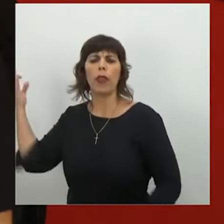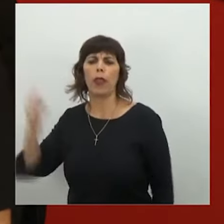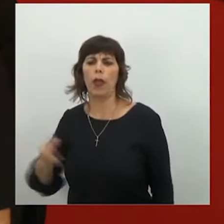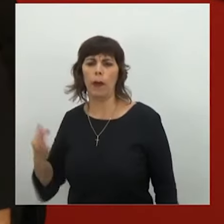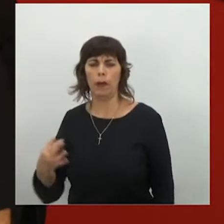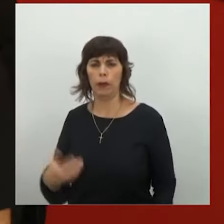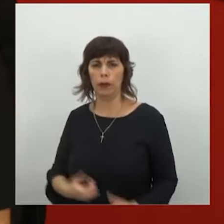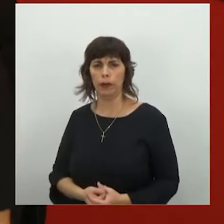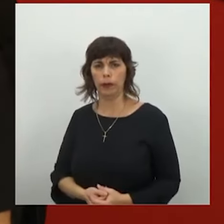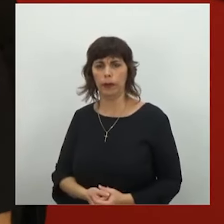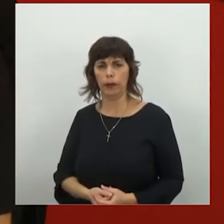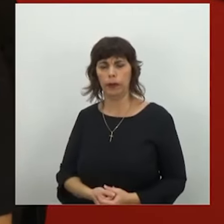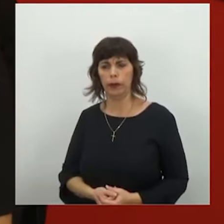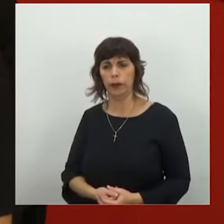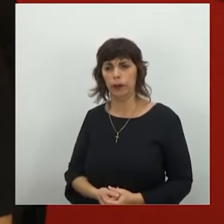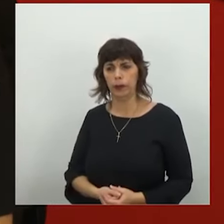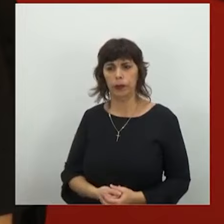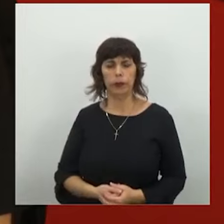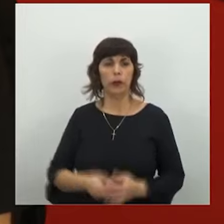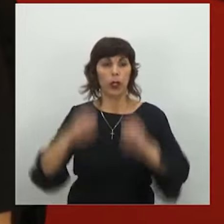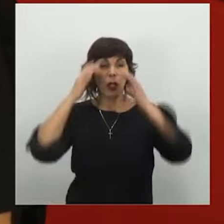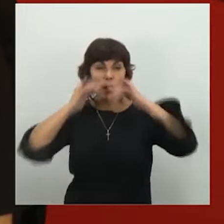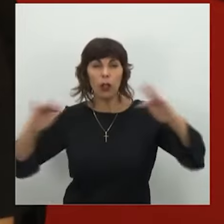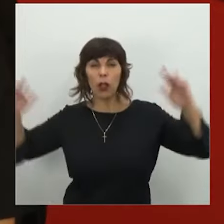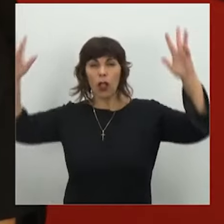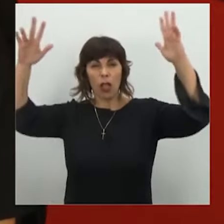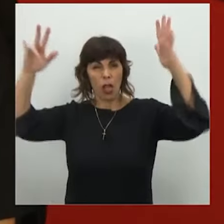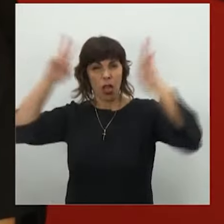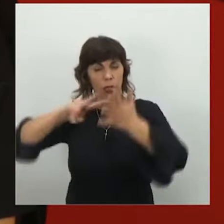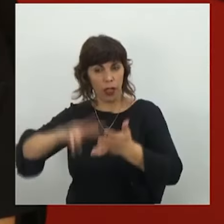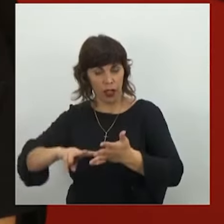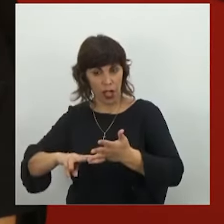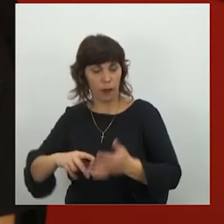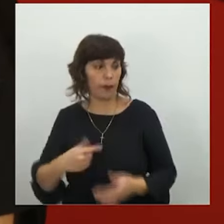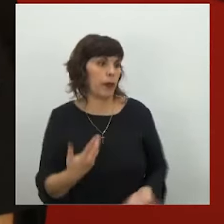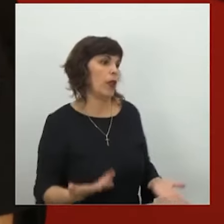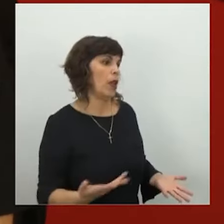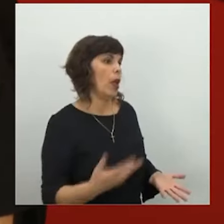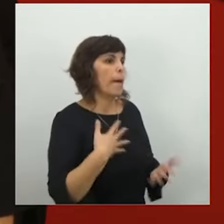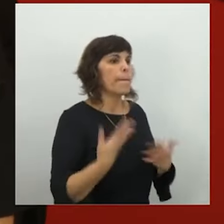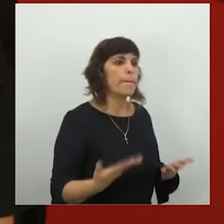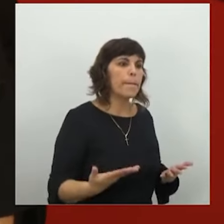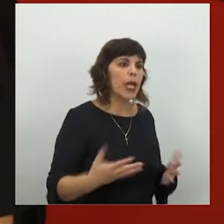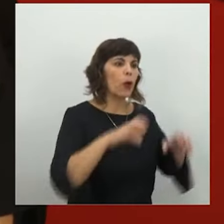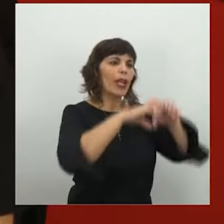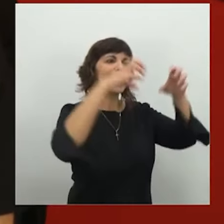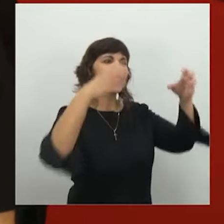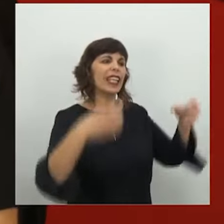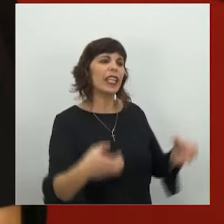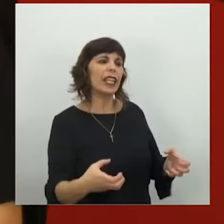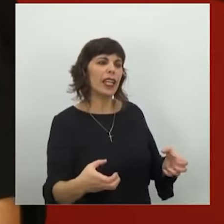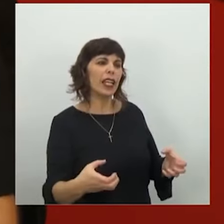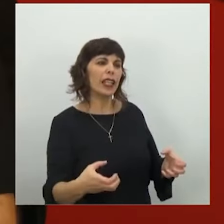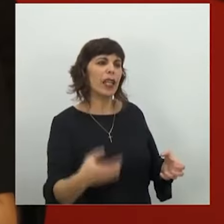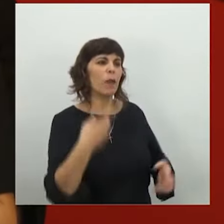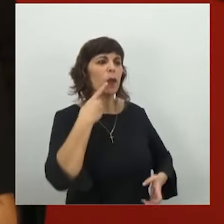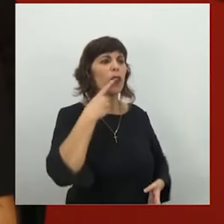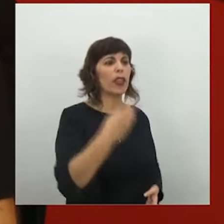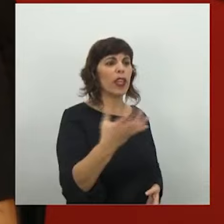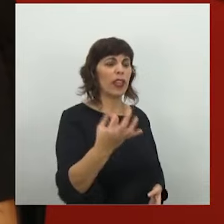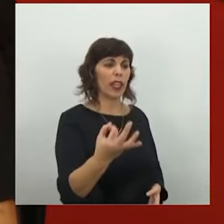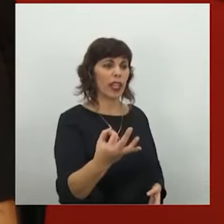que habla y profetiza Ezequiel. Y yo le dije: pero nunca he leído lo que dice la Biblia de ese templo, que en ese templo habrá